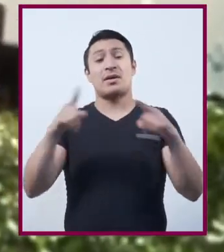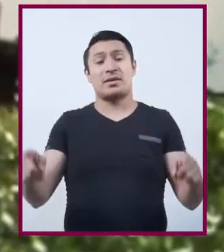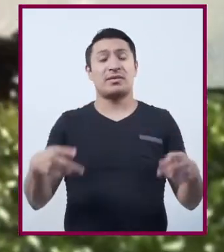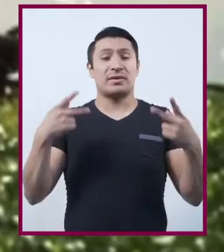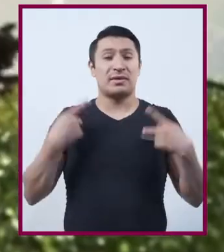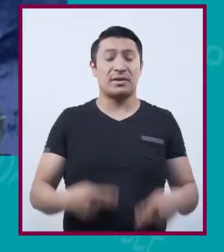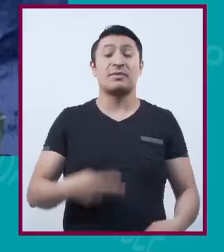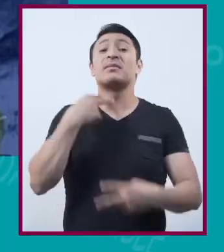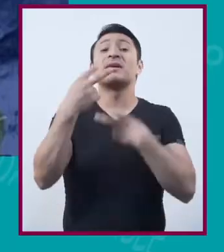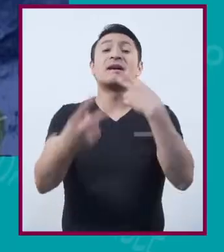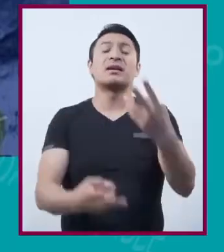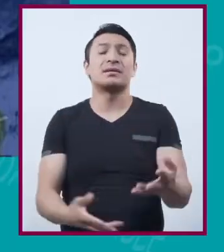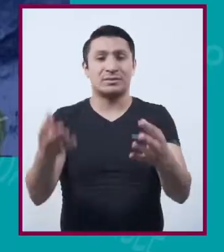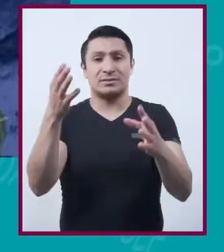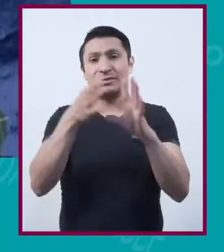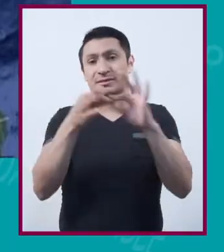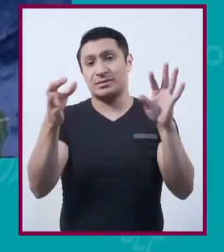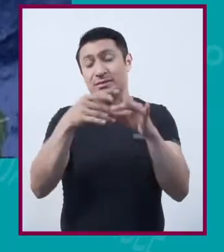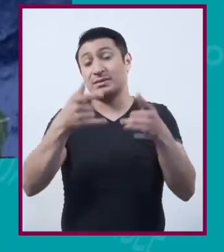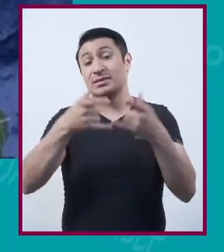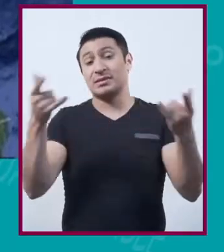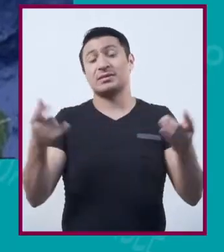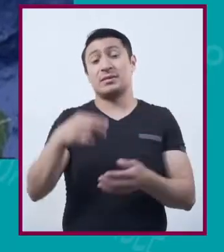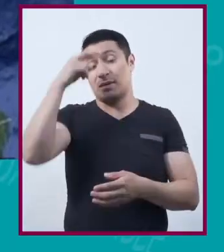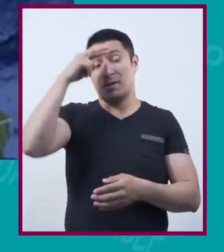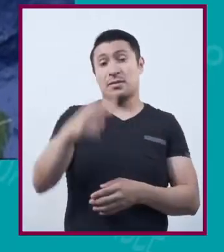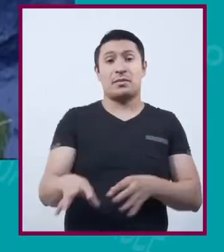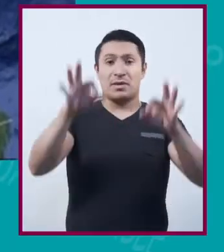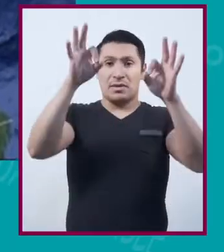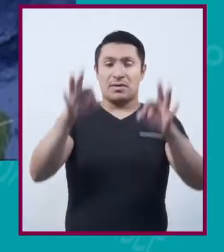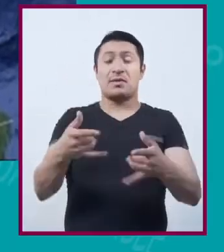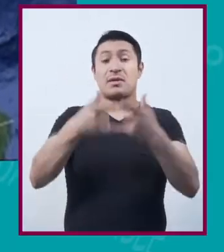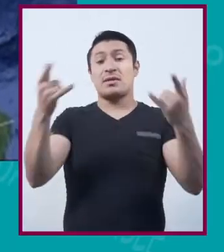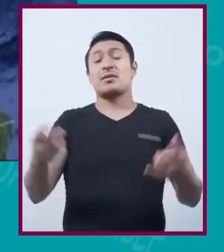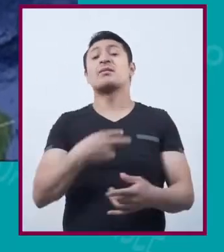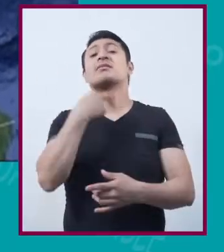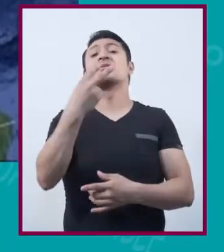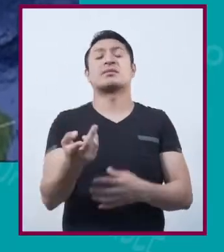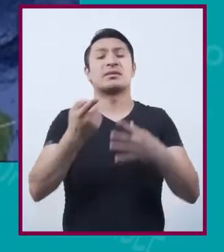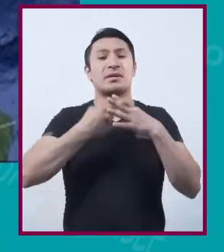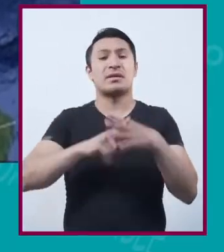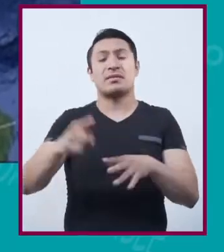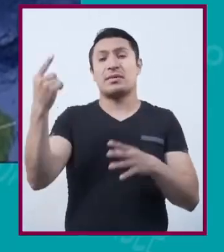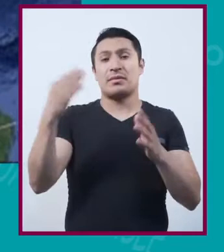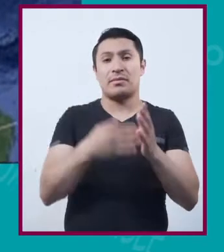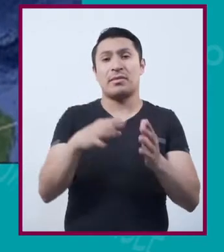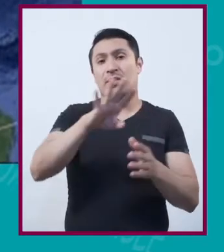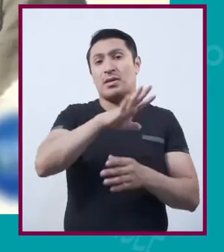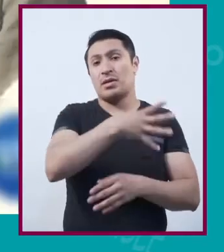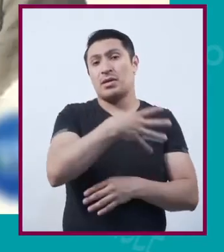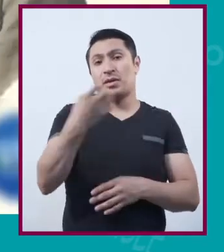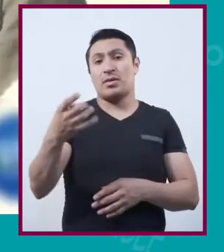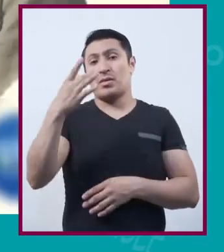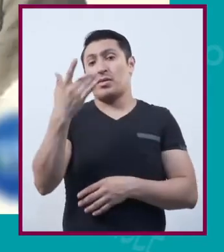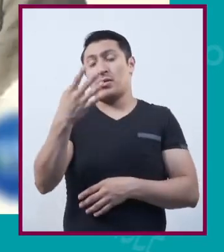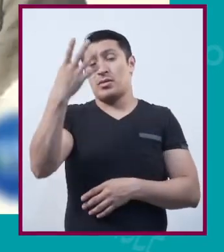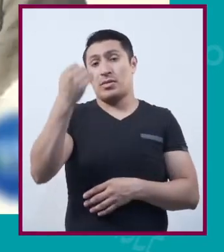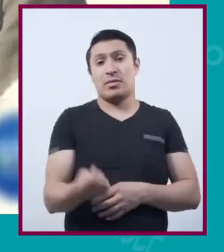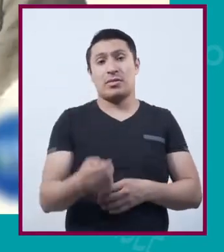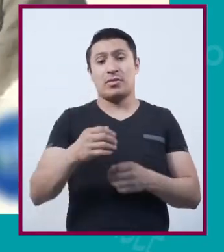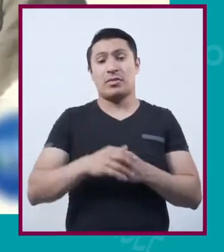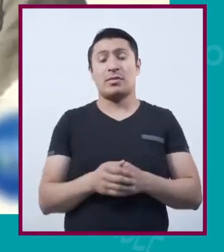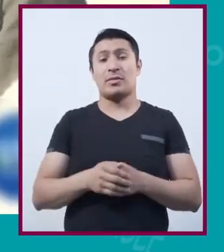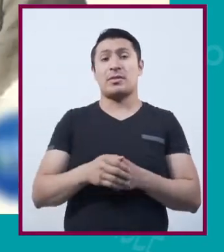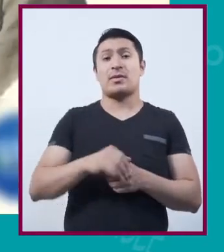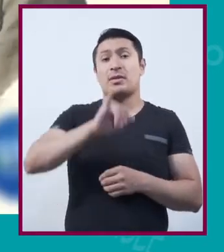común. En México, la práctica formal de la historia oral la inició en 1959 Wigberto